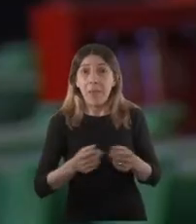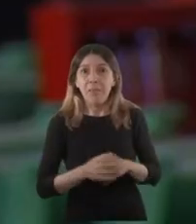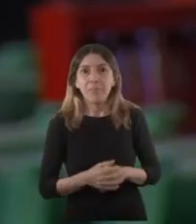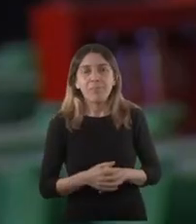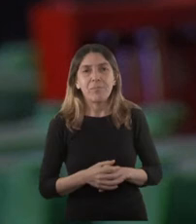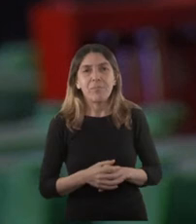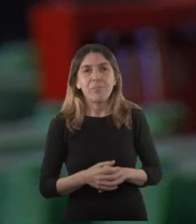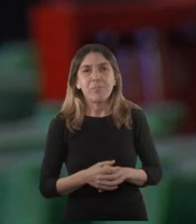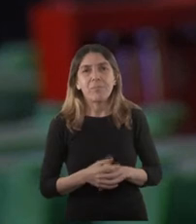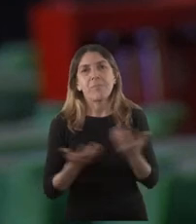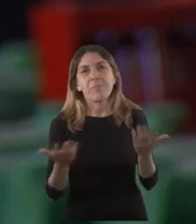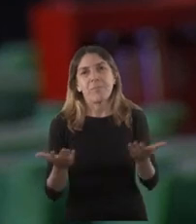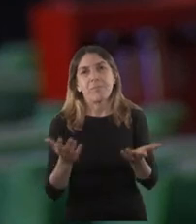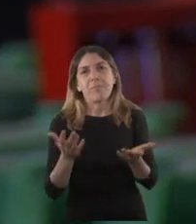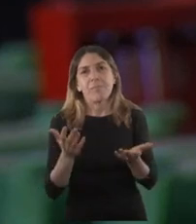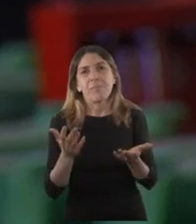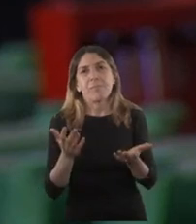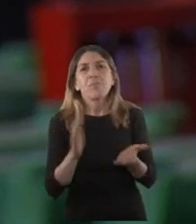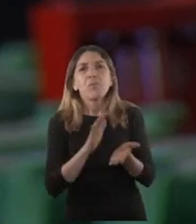al nuevo